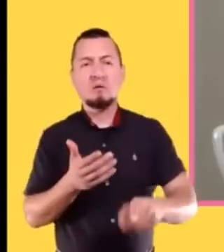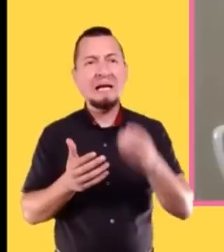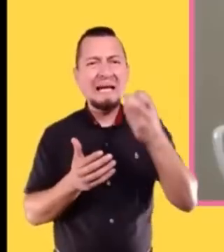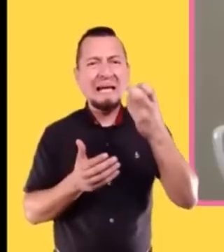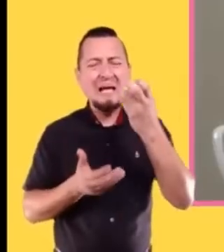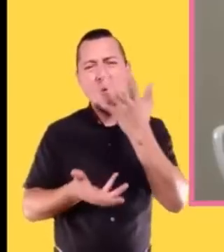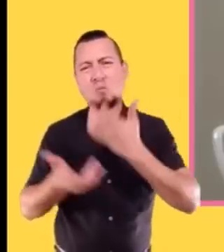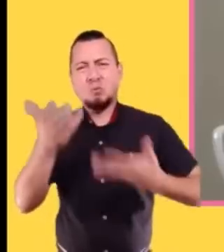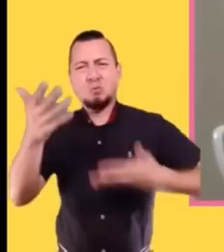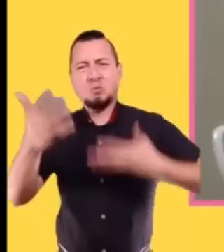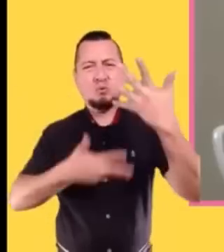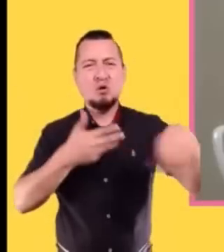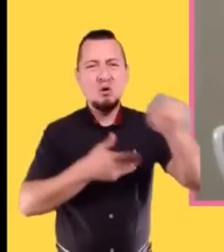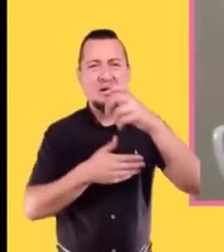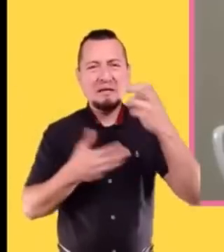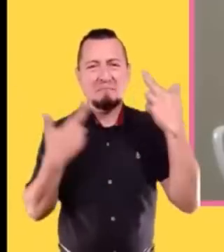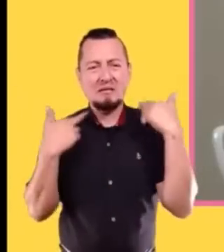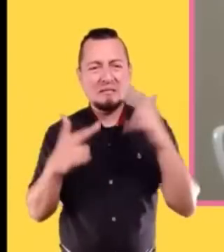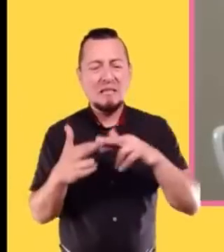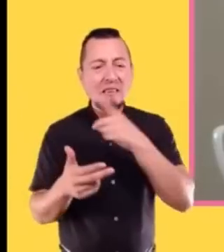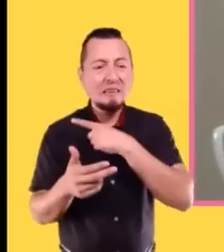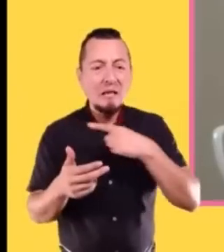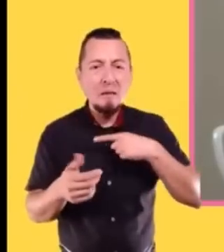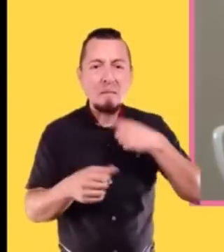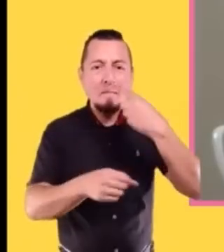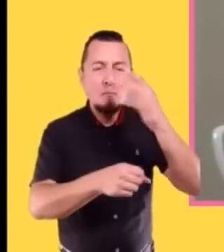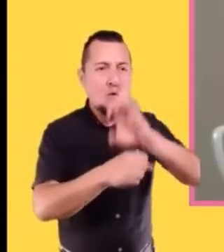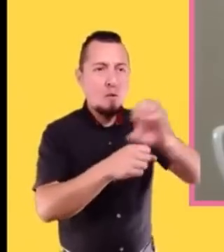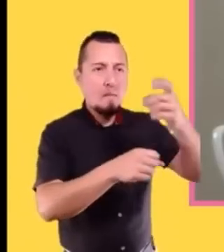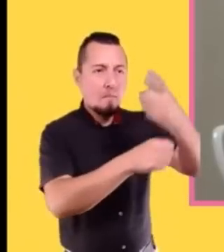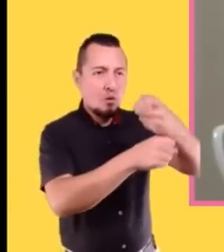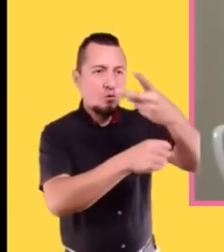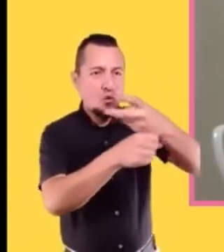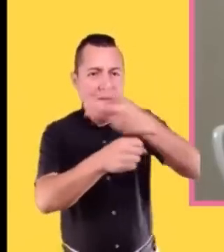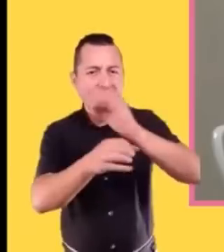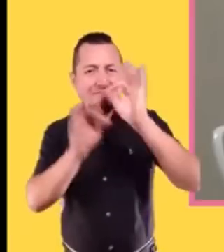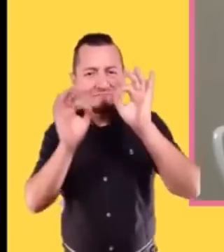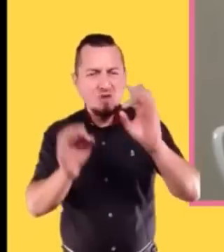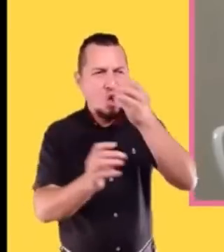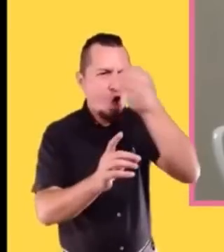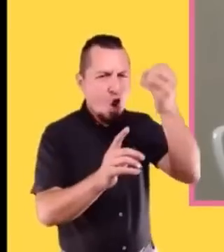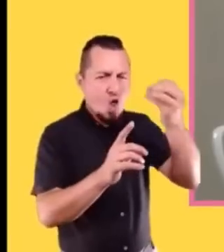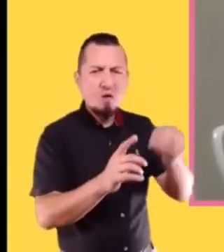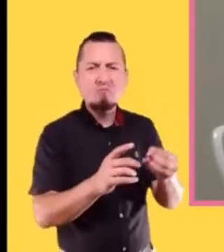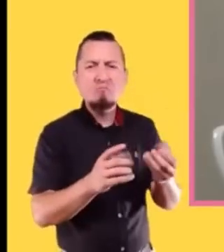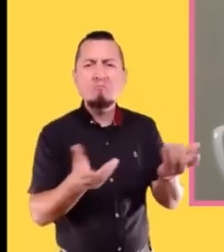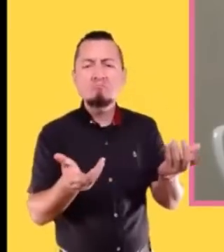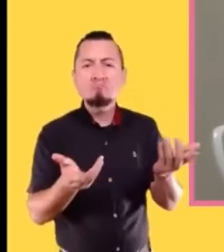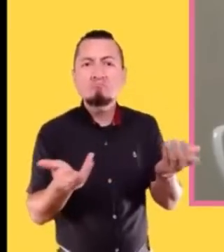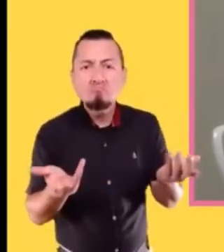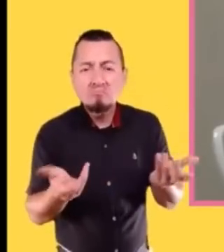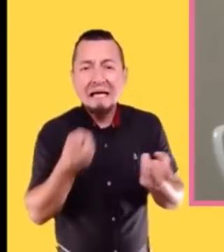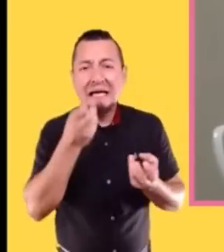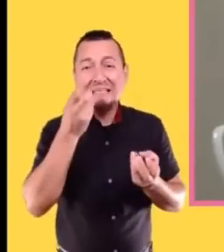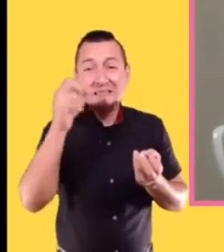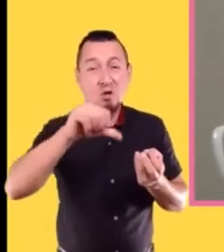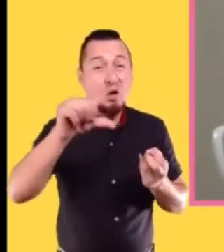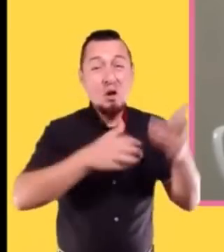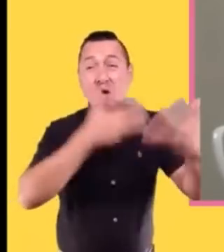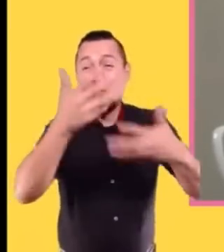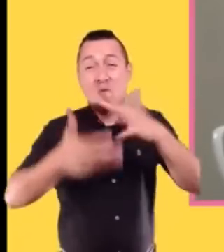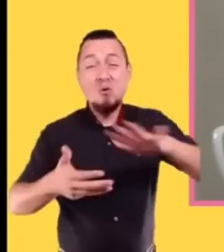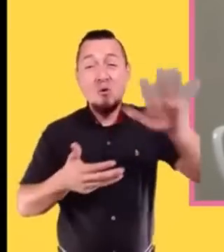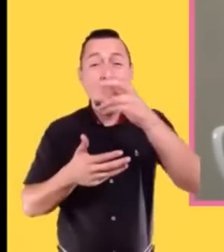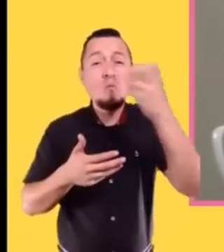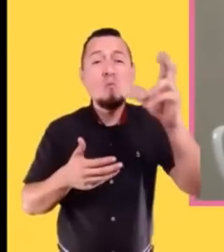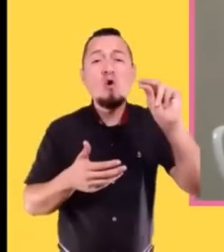que haber una definición en la instancia judicial antes de que inicie el ciclo escolar. Confío en que así sea. Pero es